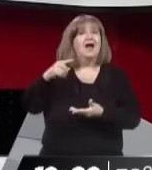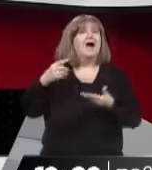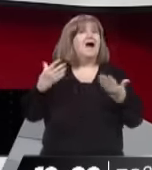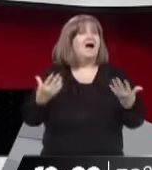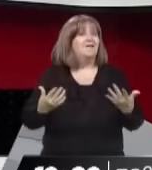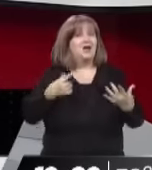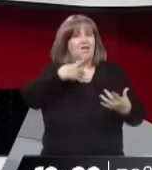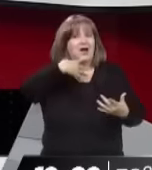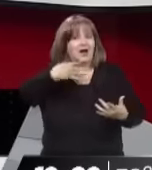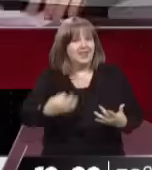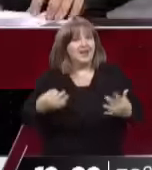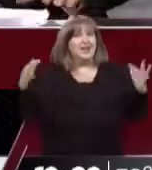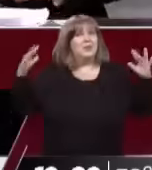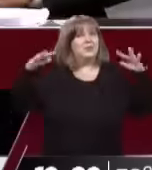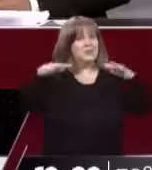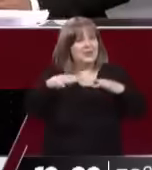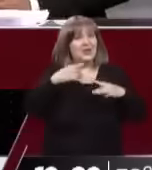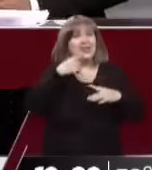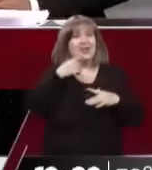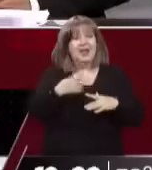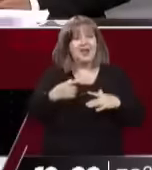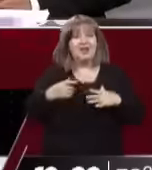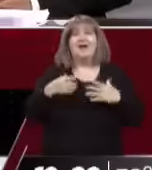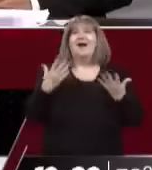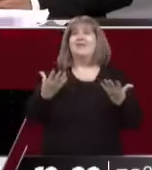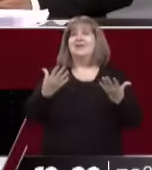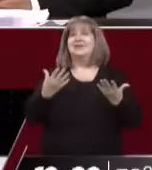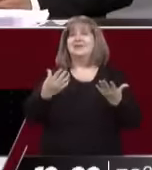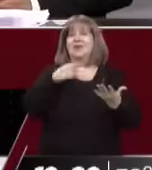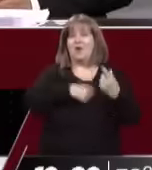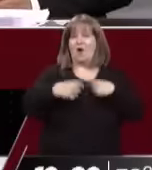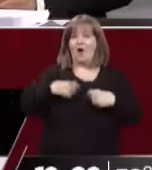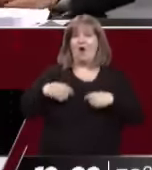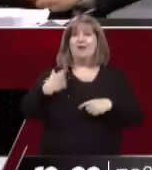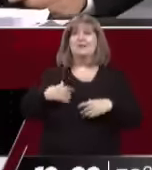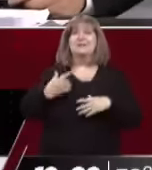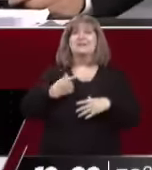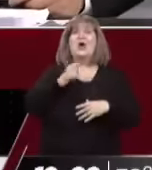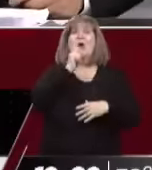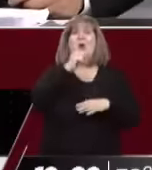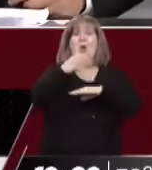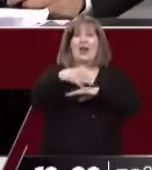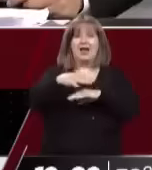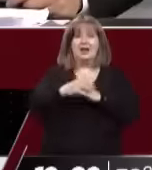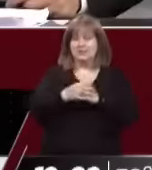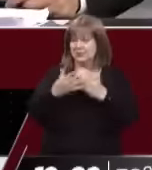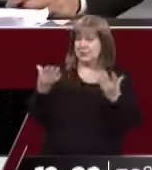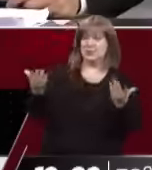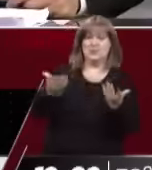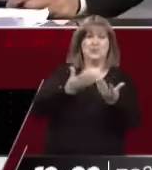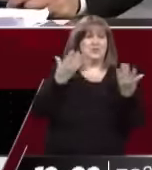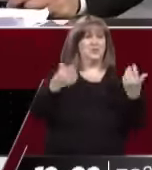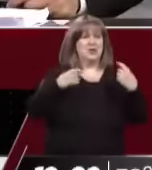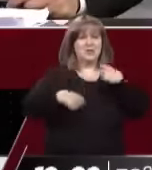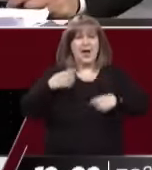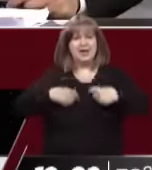Julián Chávez tiene la respuesta. A ver, sí. Julián, bienvenido. Hola, Juli. Kilómetro cero. ¿Y cuántas remeras de Talleres?